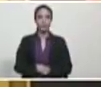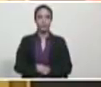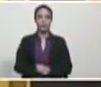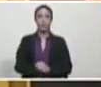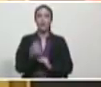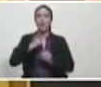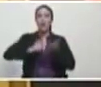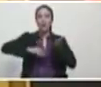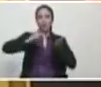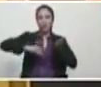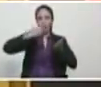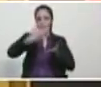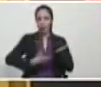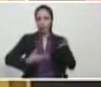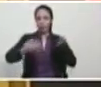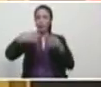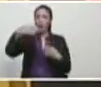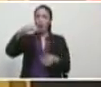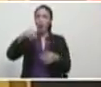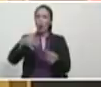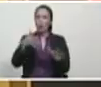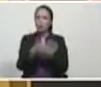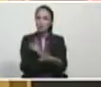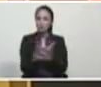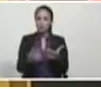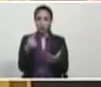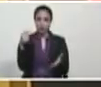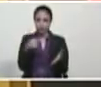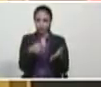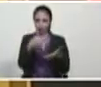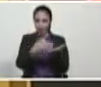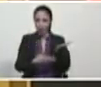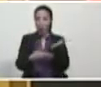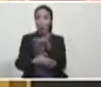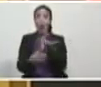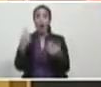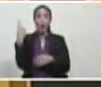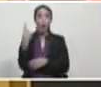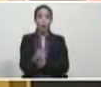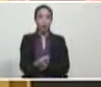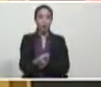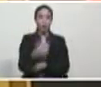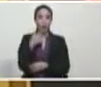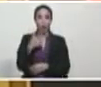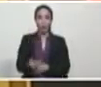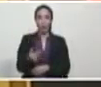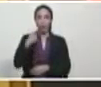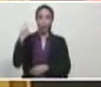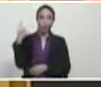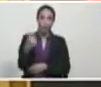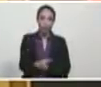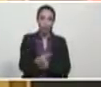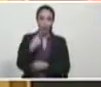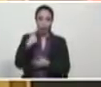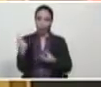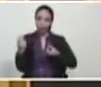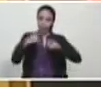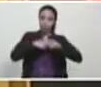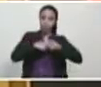mediante el cual se declara obligatoria la incorporación de la producción